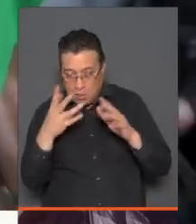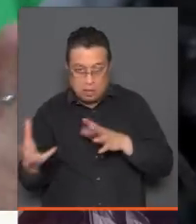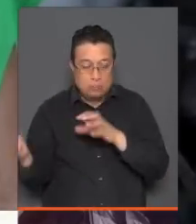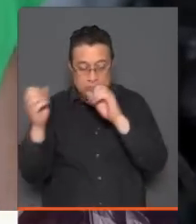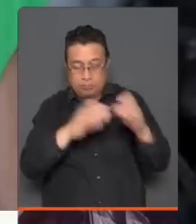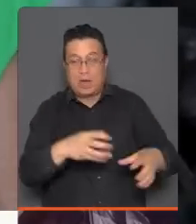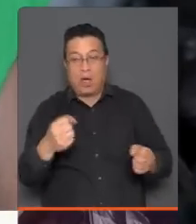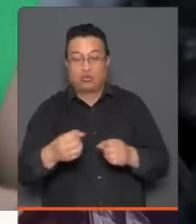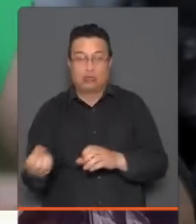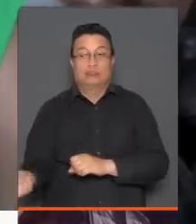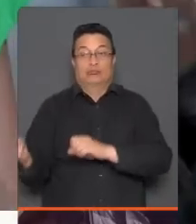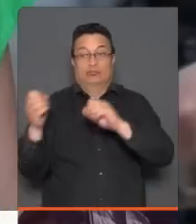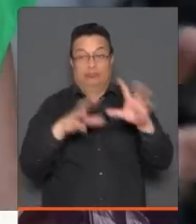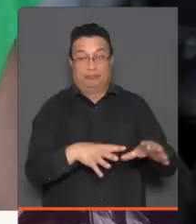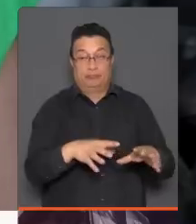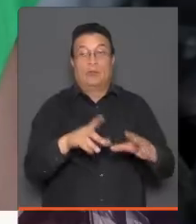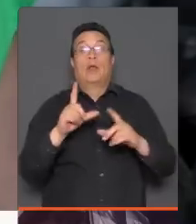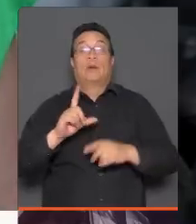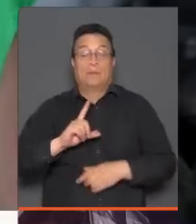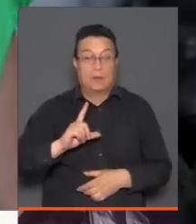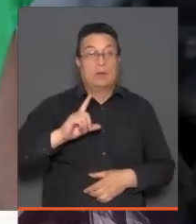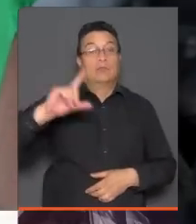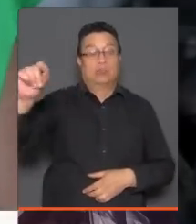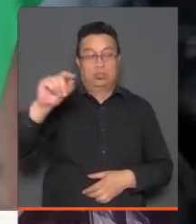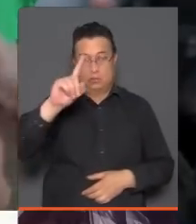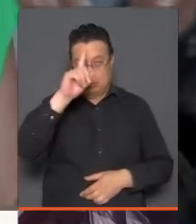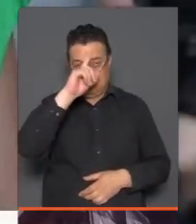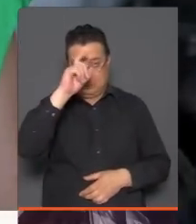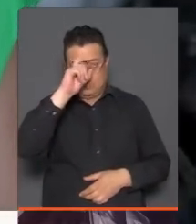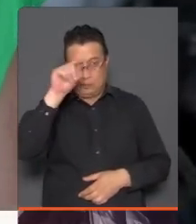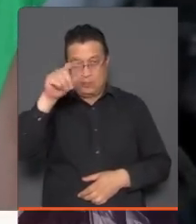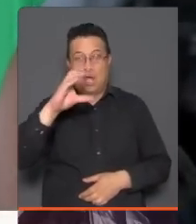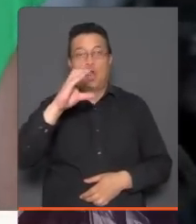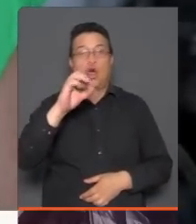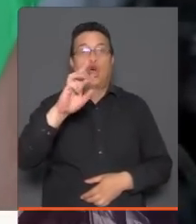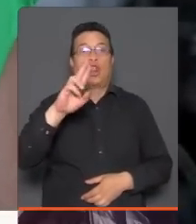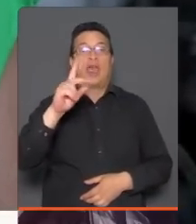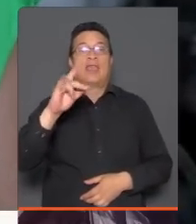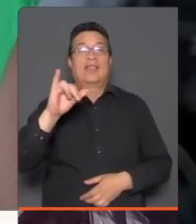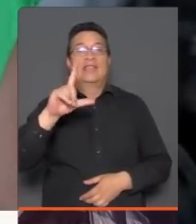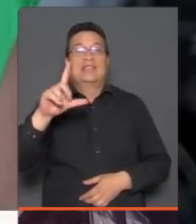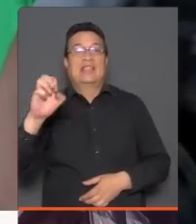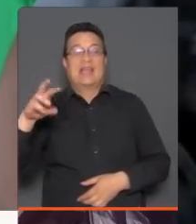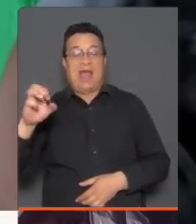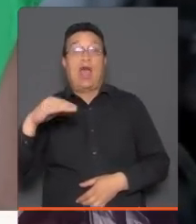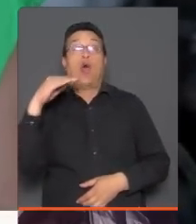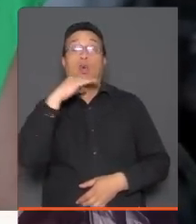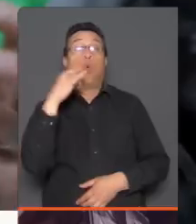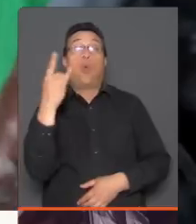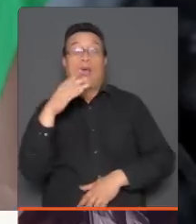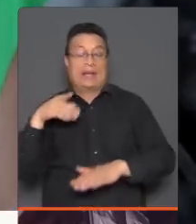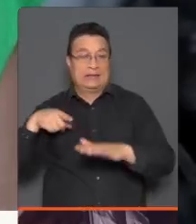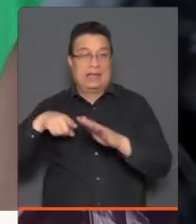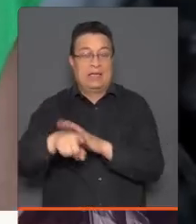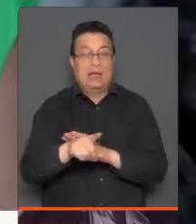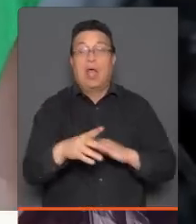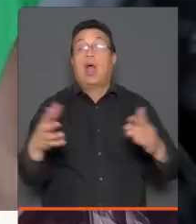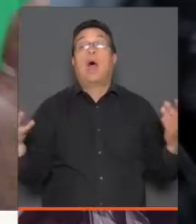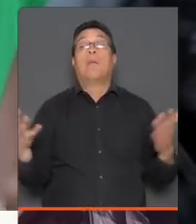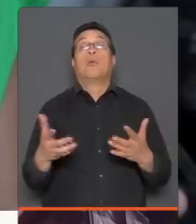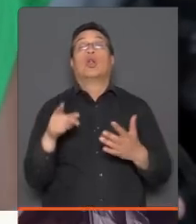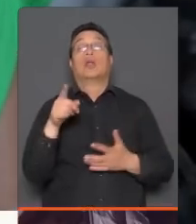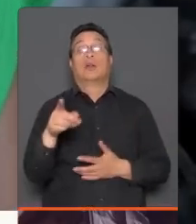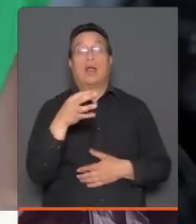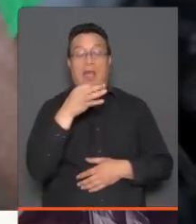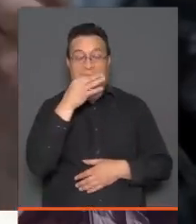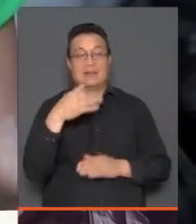auto de ellos y la llevan hasta la clínica Cordillera, donde le ingresan al servicio de urgencia bajo la pretensión de haber sido